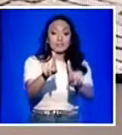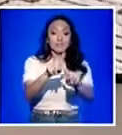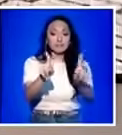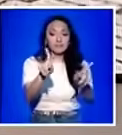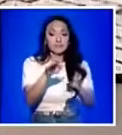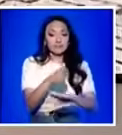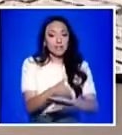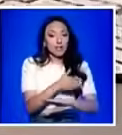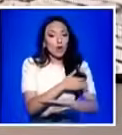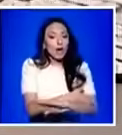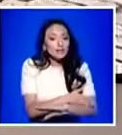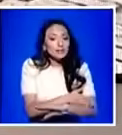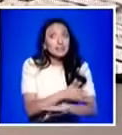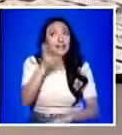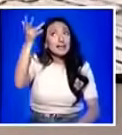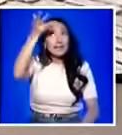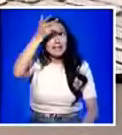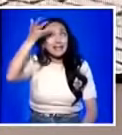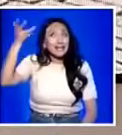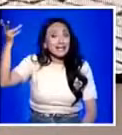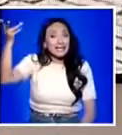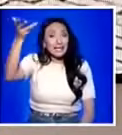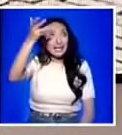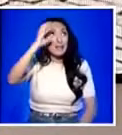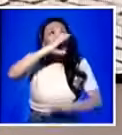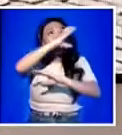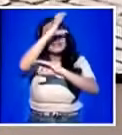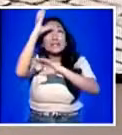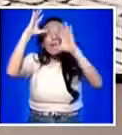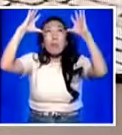Alex, dinos, ¿cómo está el clima? El cielo completamente nublado.